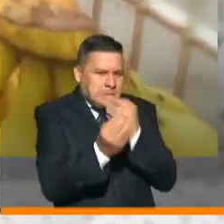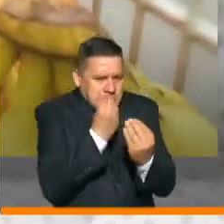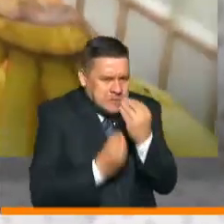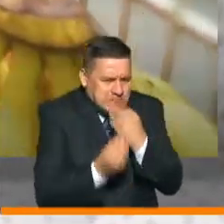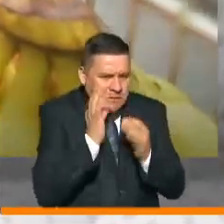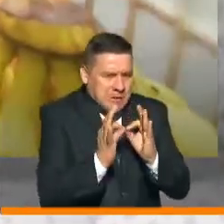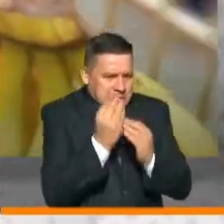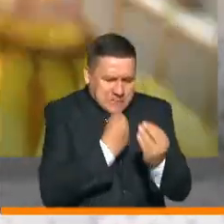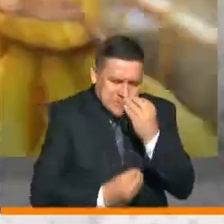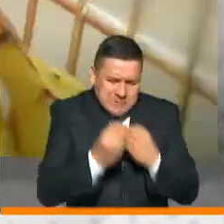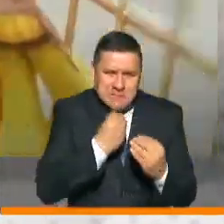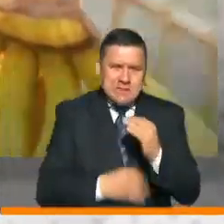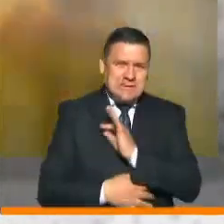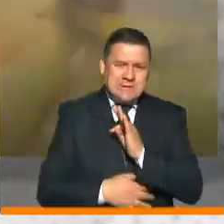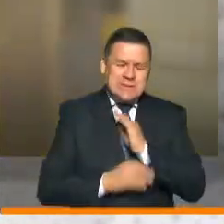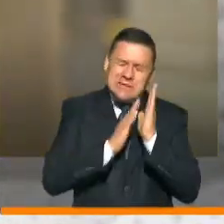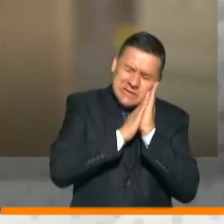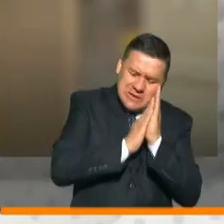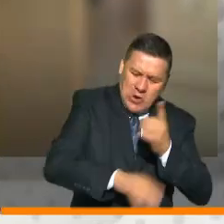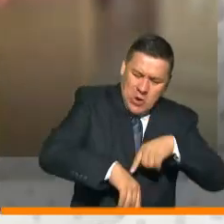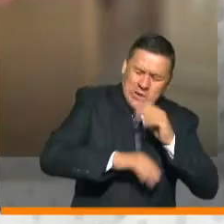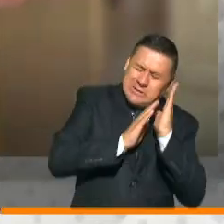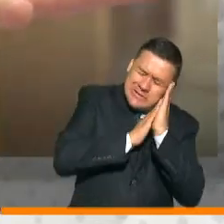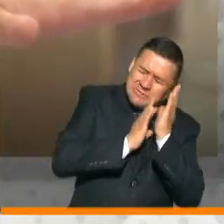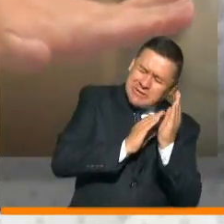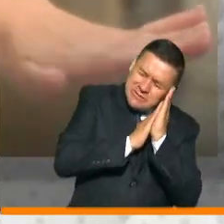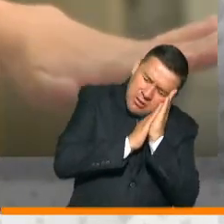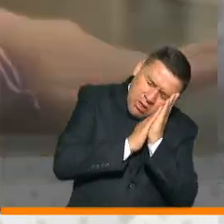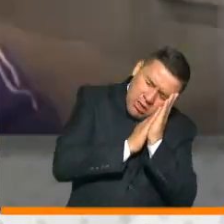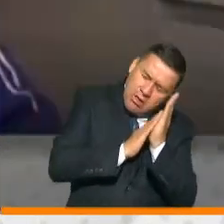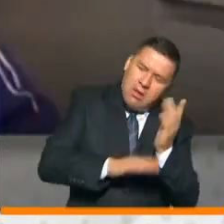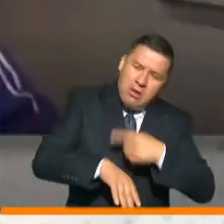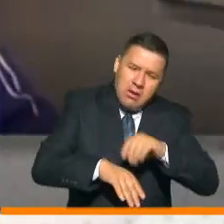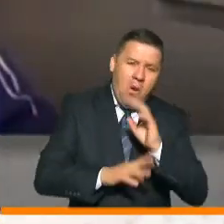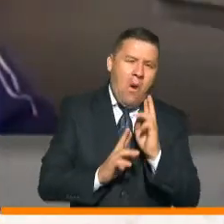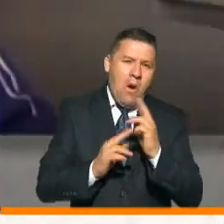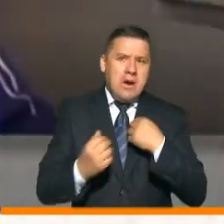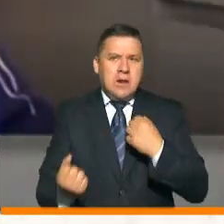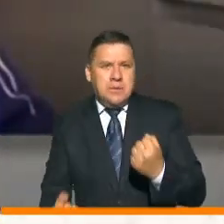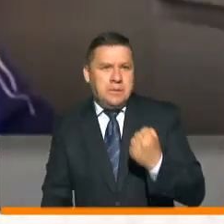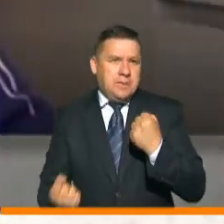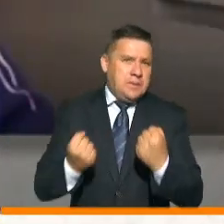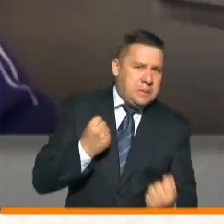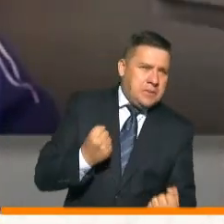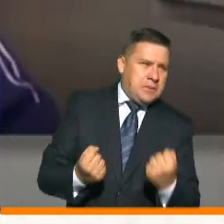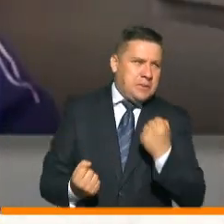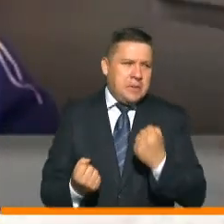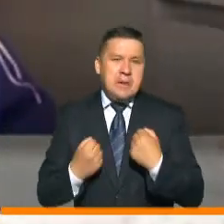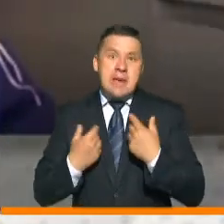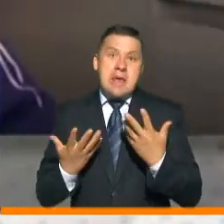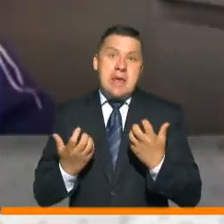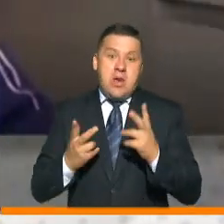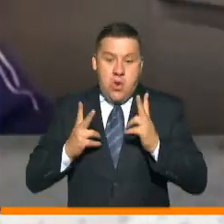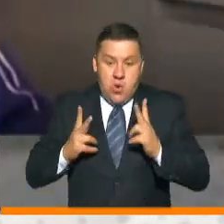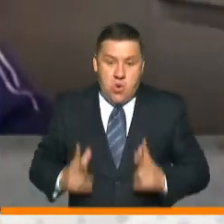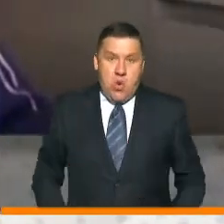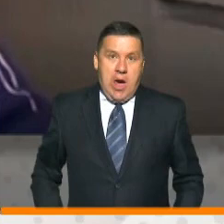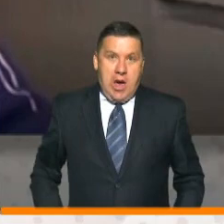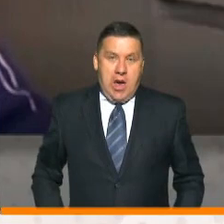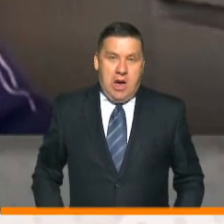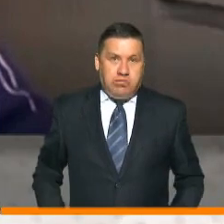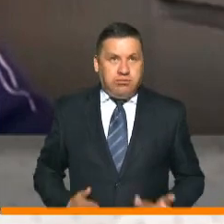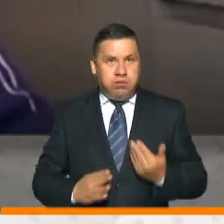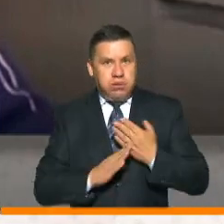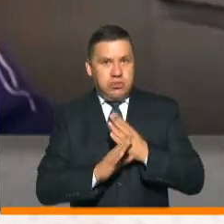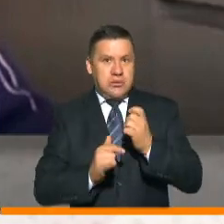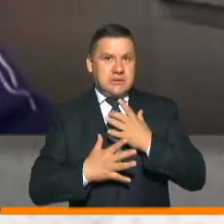alimentación balanceada, en tratar de dormir las horas que son, incluso traté de hacer ejercicio, todo para que mi cuerpo de alguna forma también